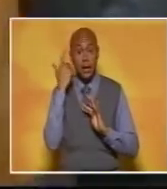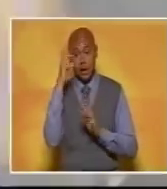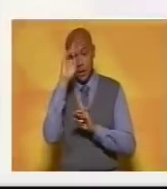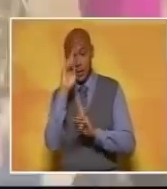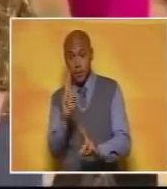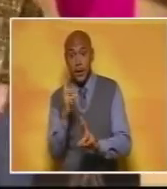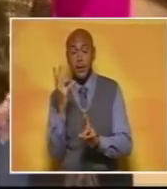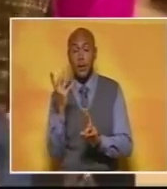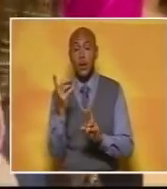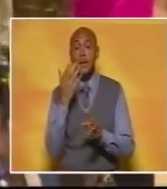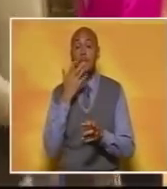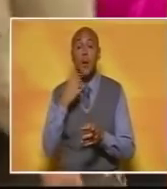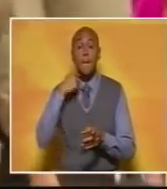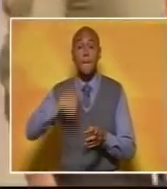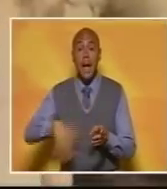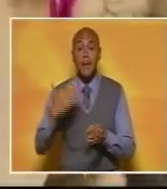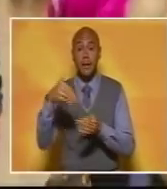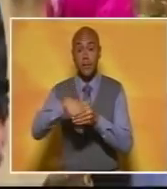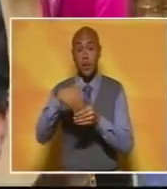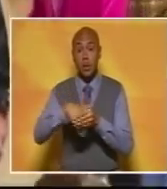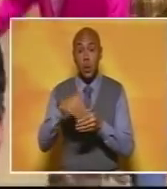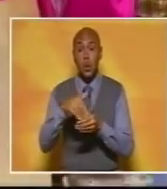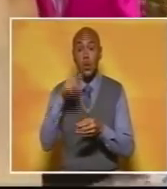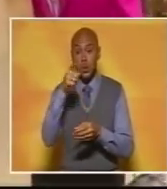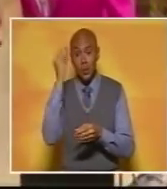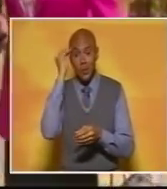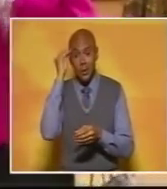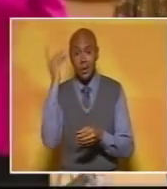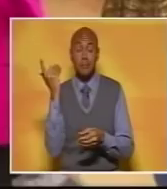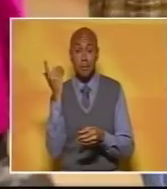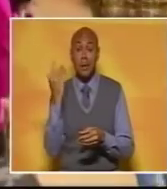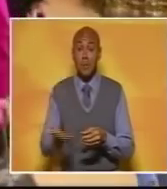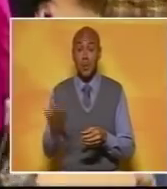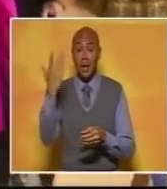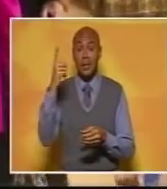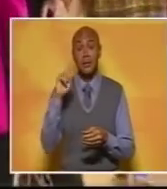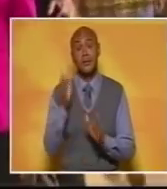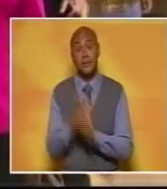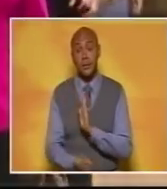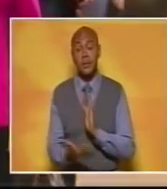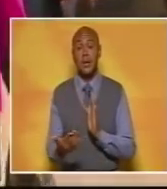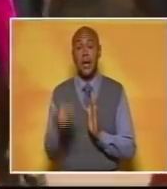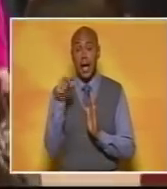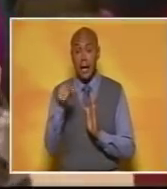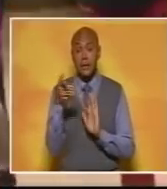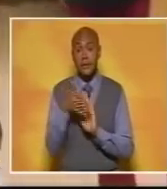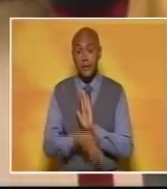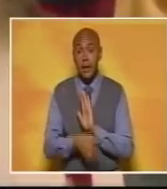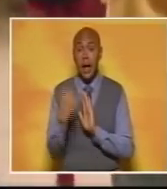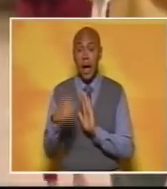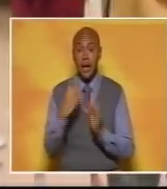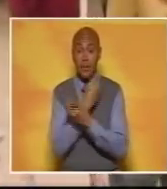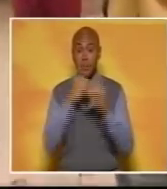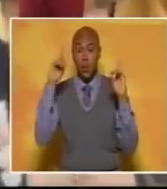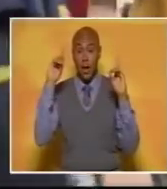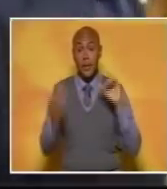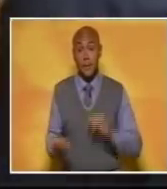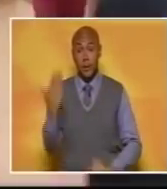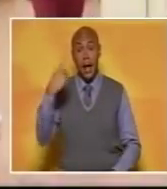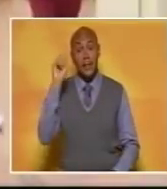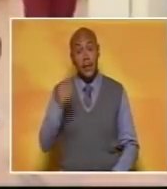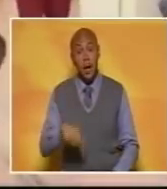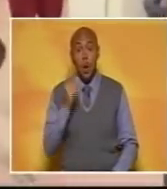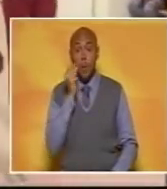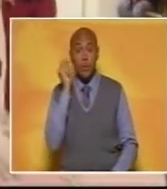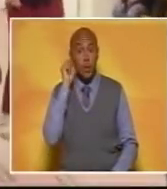voto. Cuando lo pierdes, te das cuenta lo importante que es. Simplemente muestra cuán importante es la democracia. Es importante que